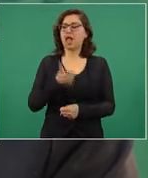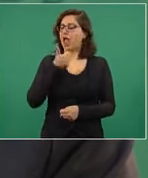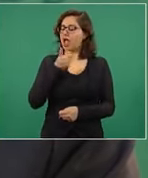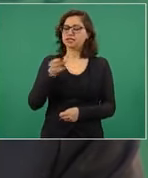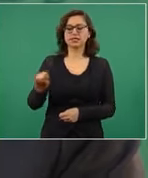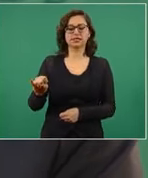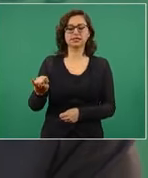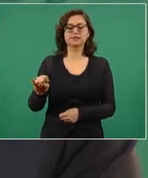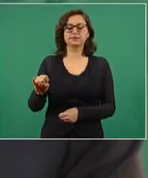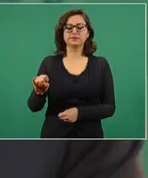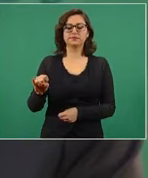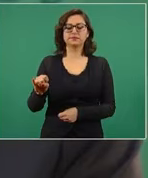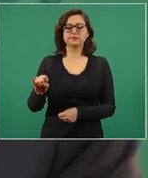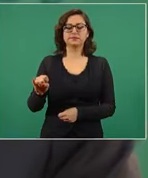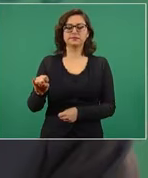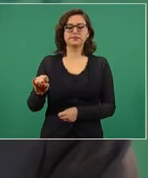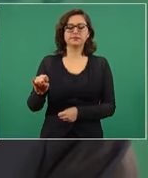y es